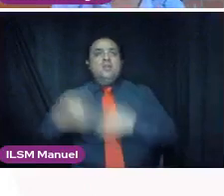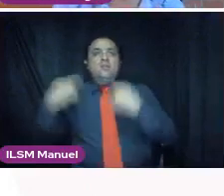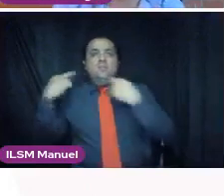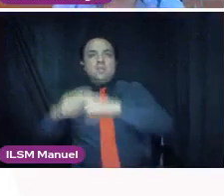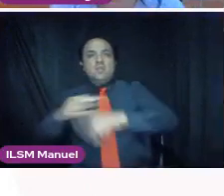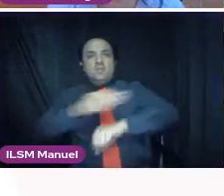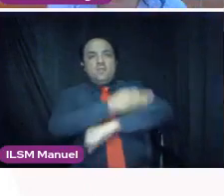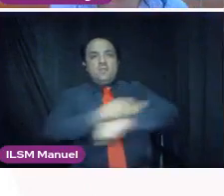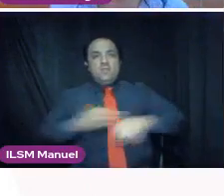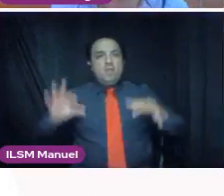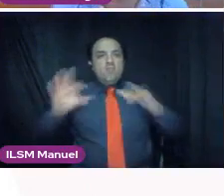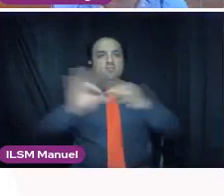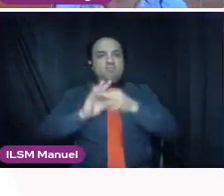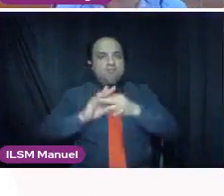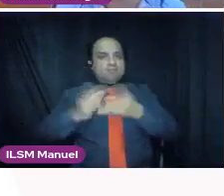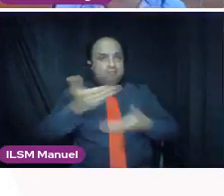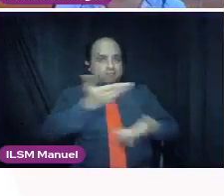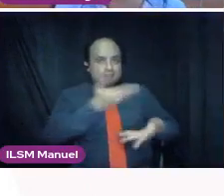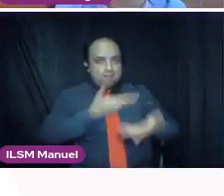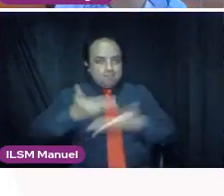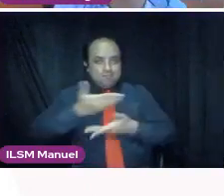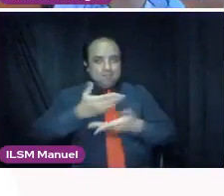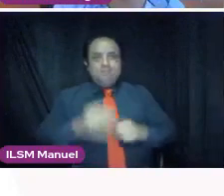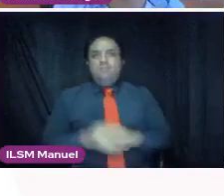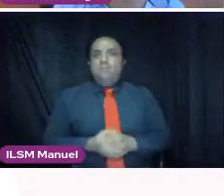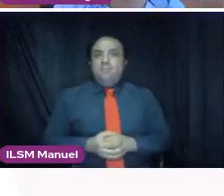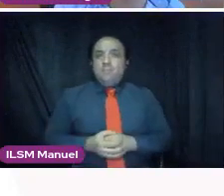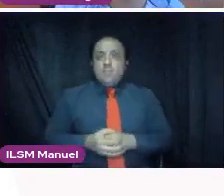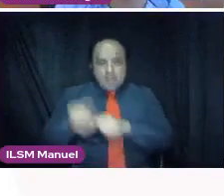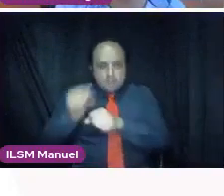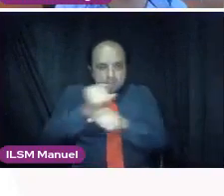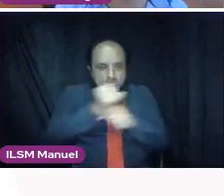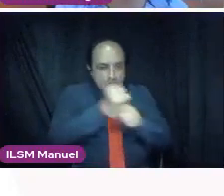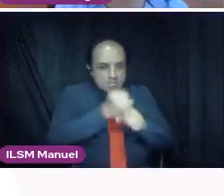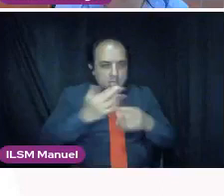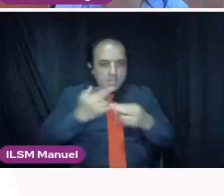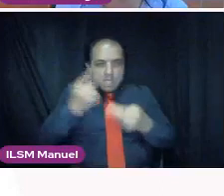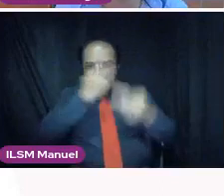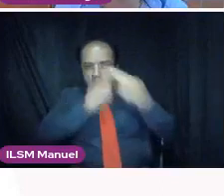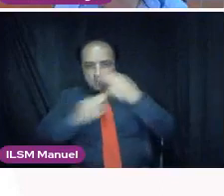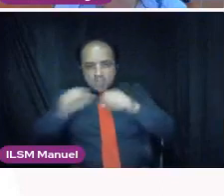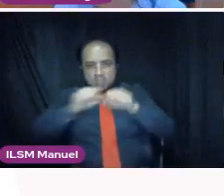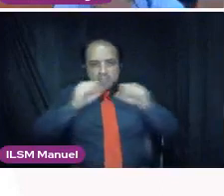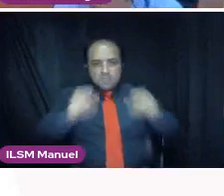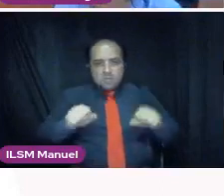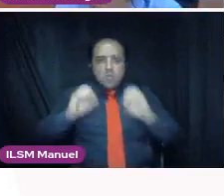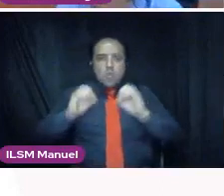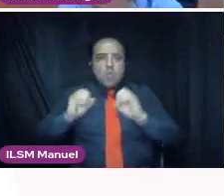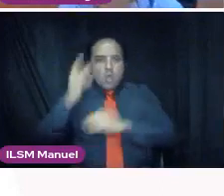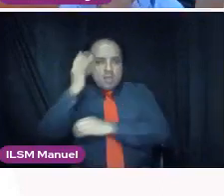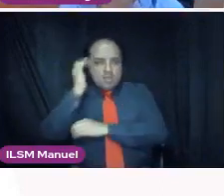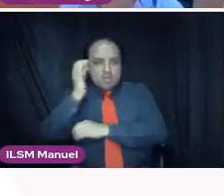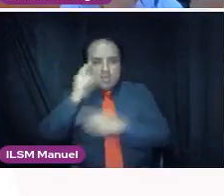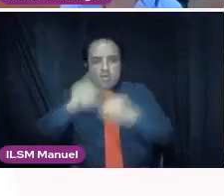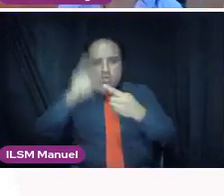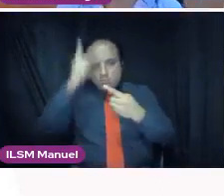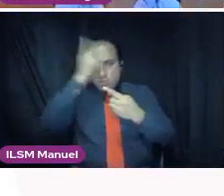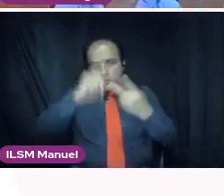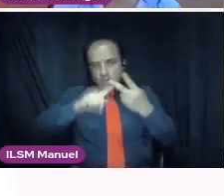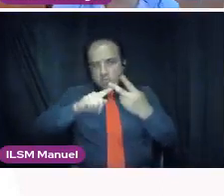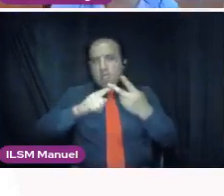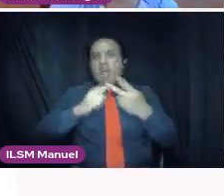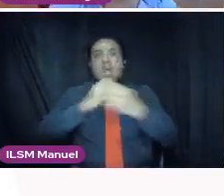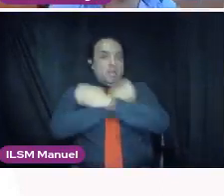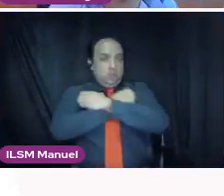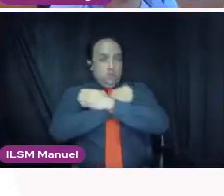favor, hay muchas investigaciones, revisiones sistemáticas y metaanálisis en psicología y en educación